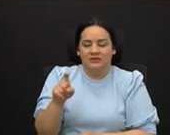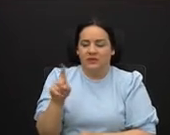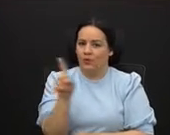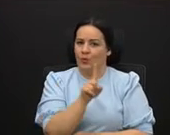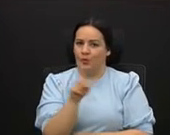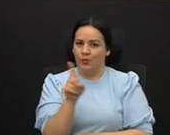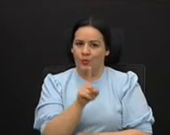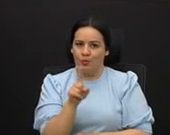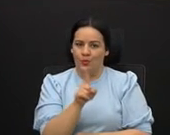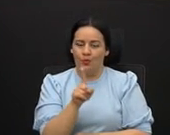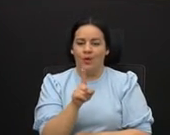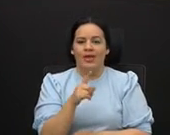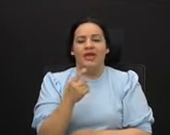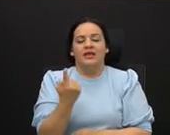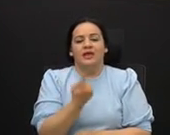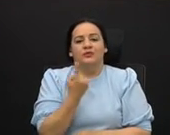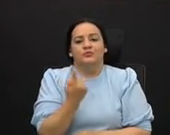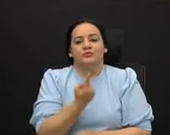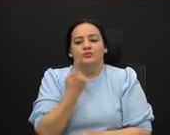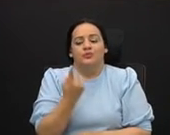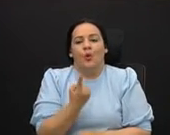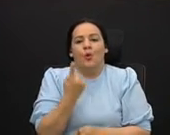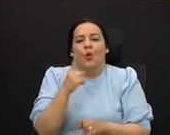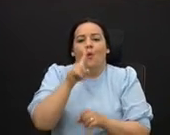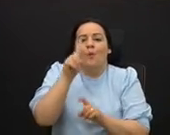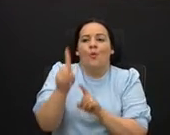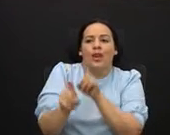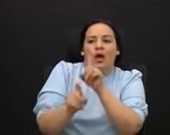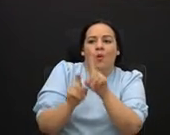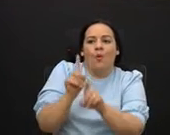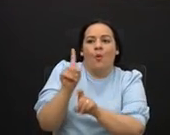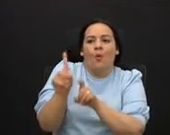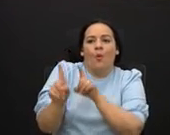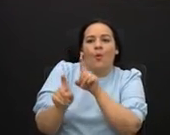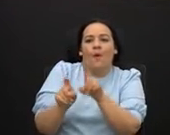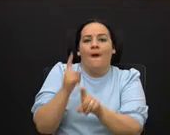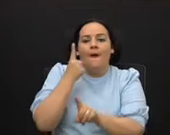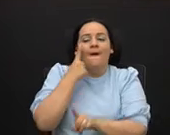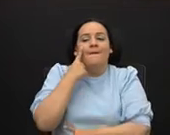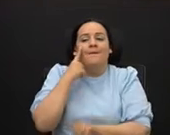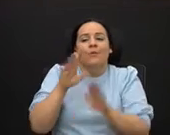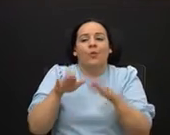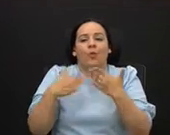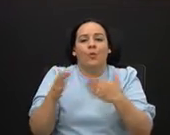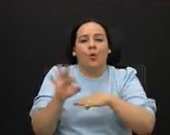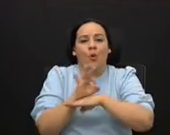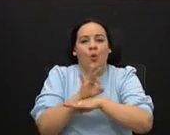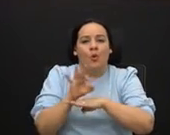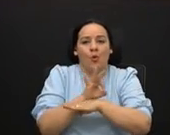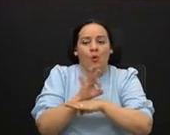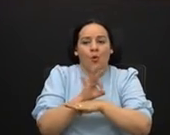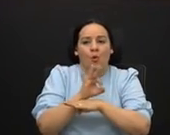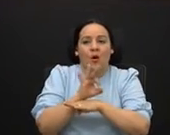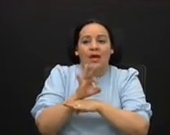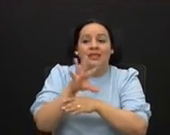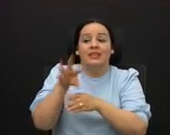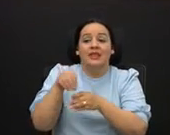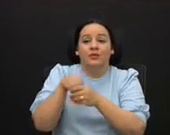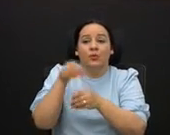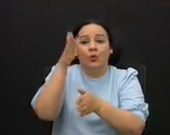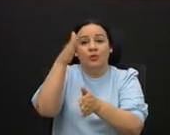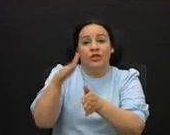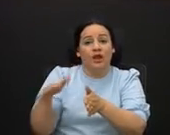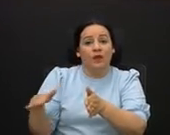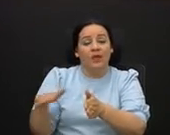un asunto de una consulta para ver cómo funcionaba en la Contraloría, y